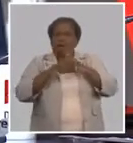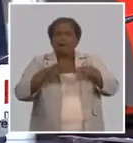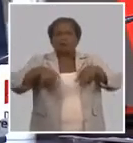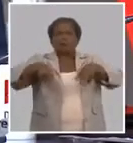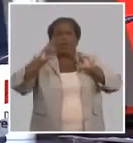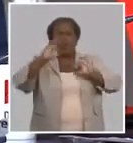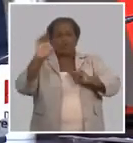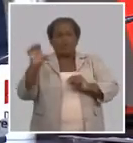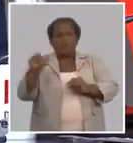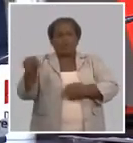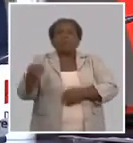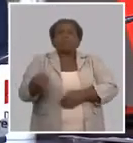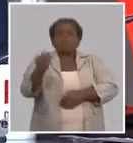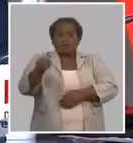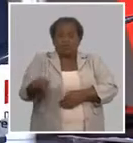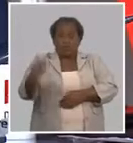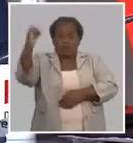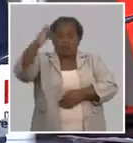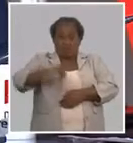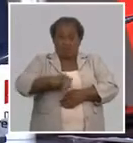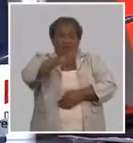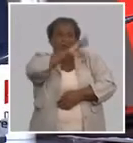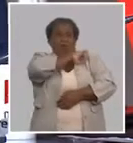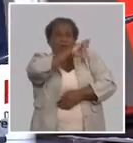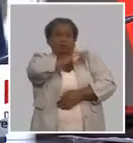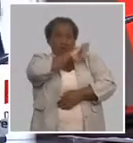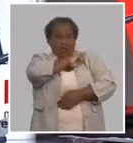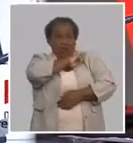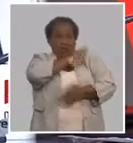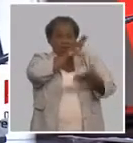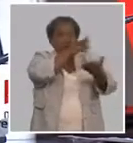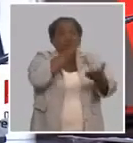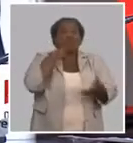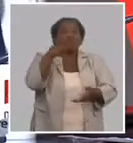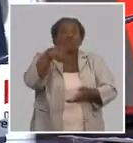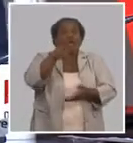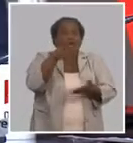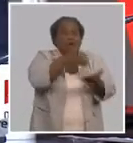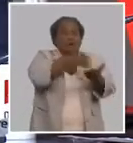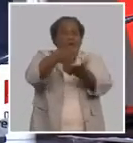responsable de adonde él va a ir cumplir las medidas establecidas